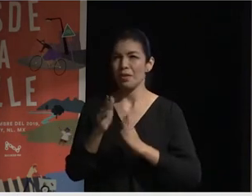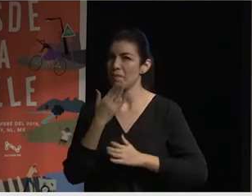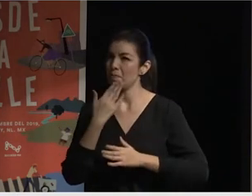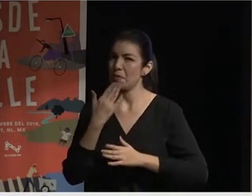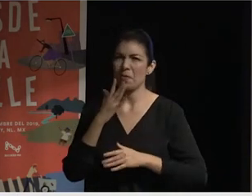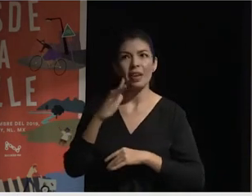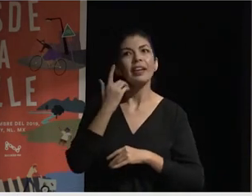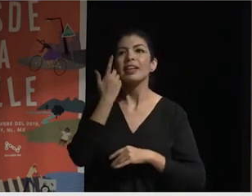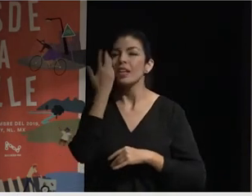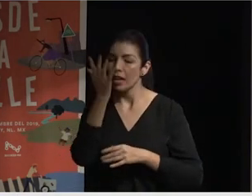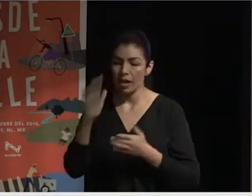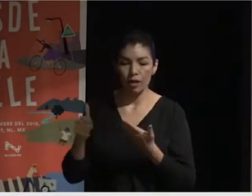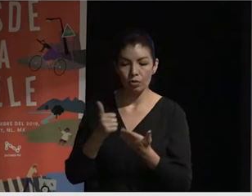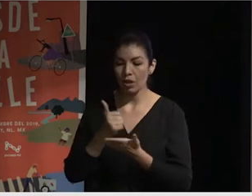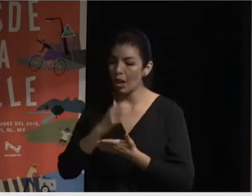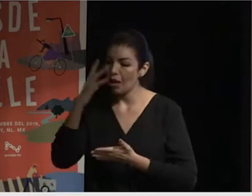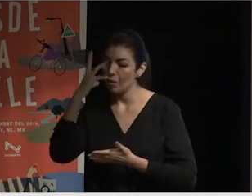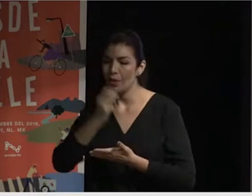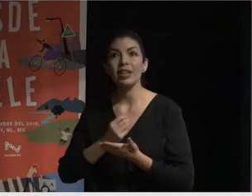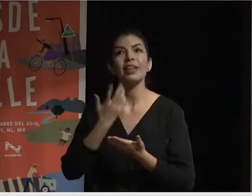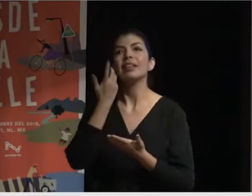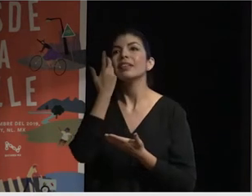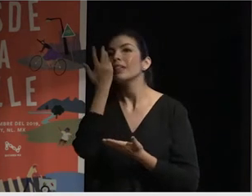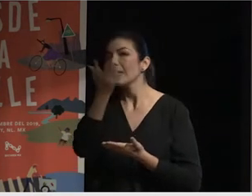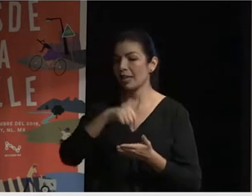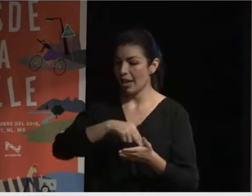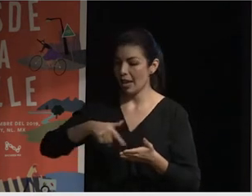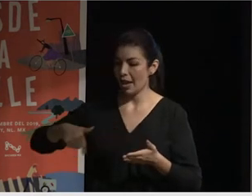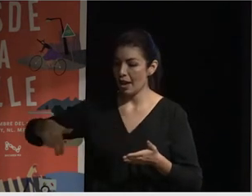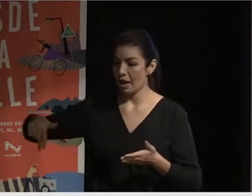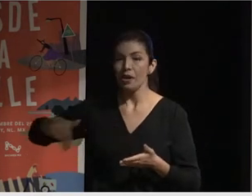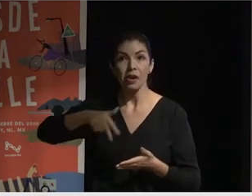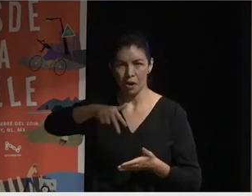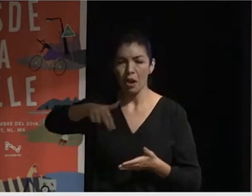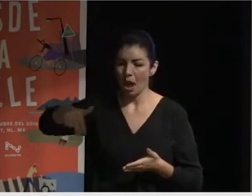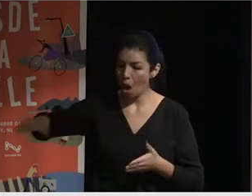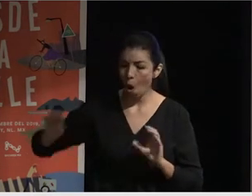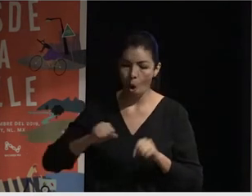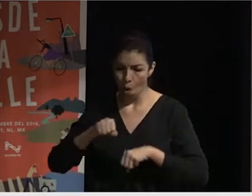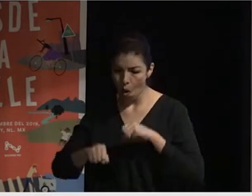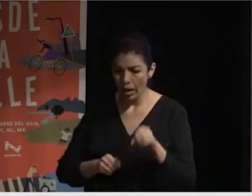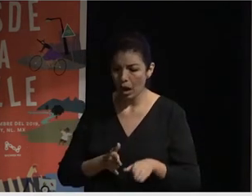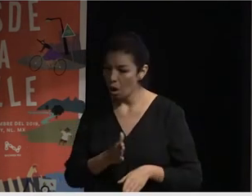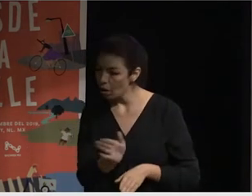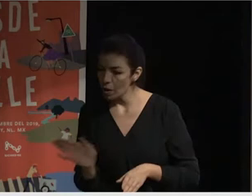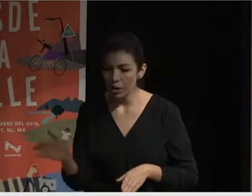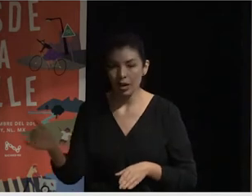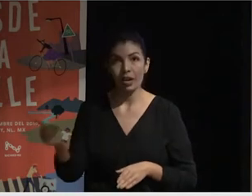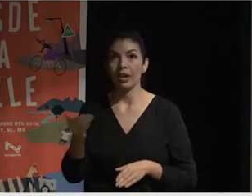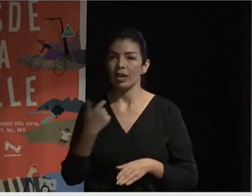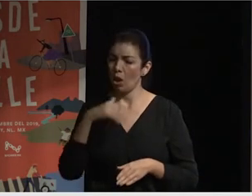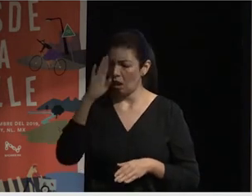queremos ciudades caminables, conectadas con el transporte y que pet friendly y todo este rollo, ¿no? Y justo, bueno, creo que vale la pena ahí,